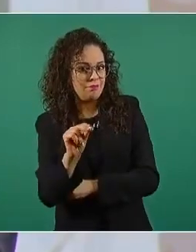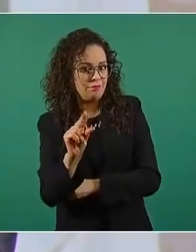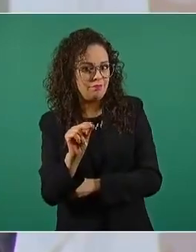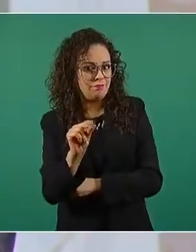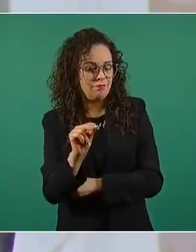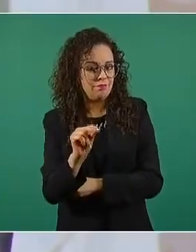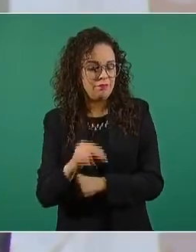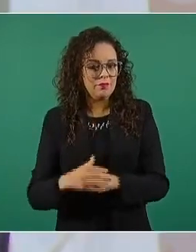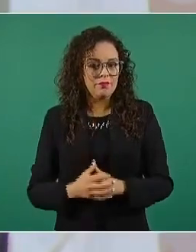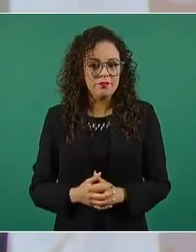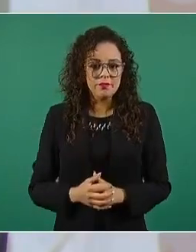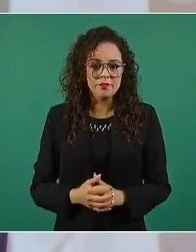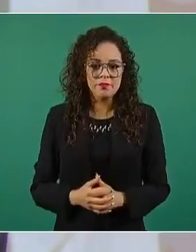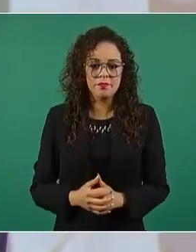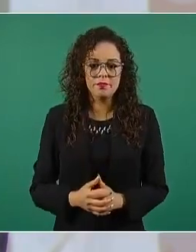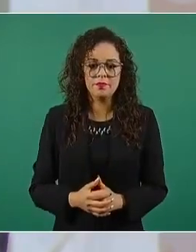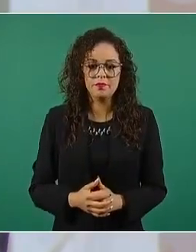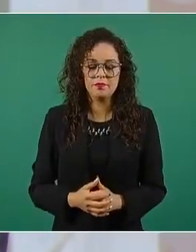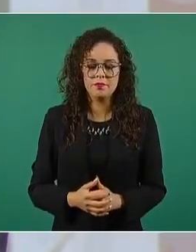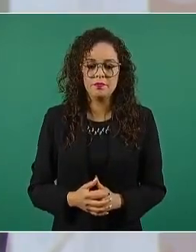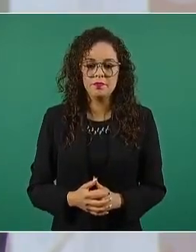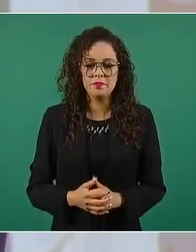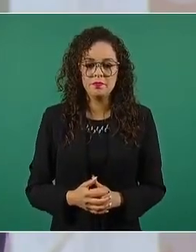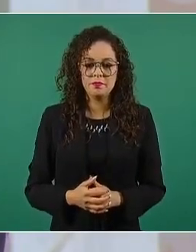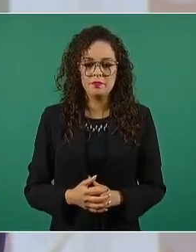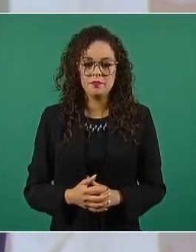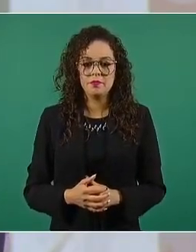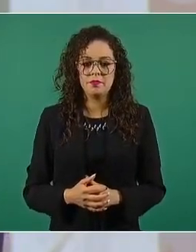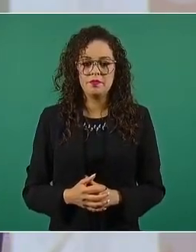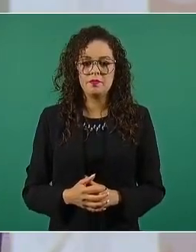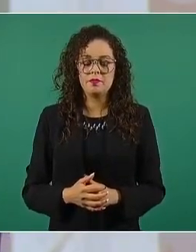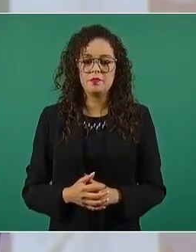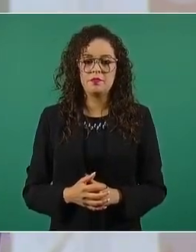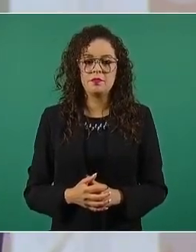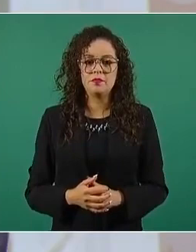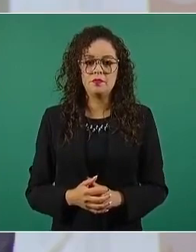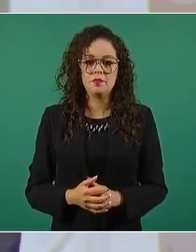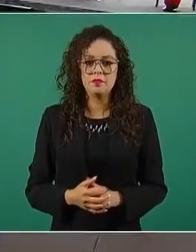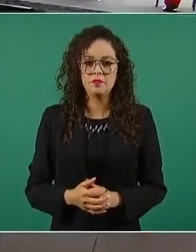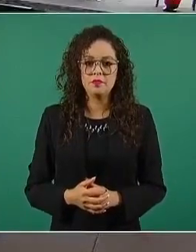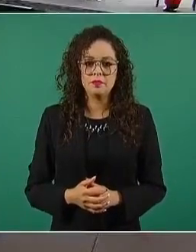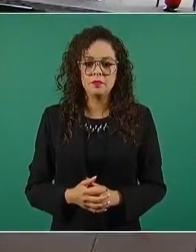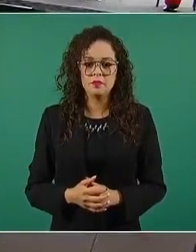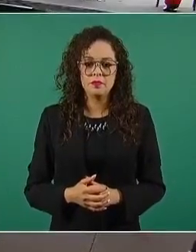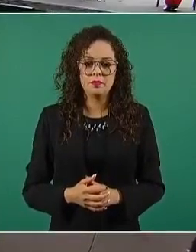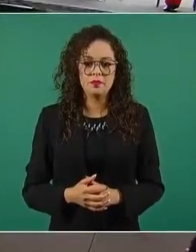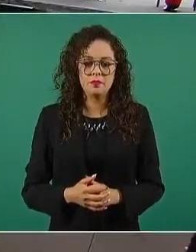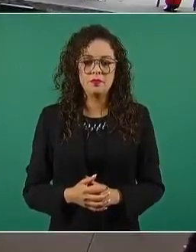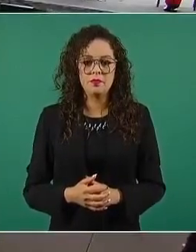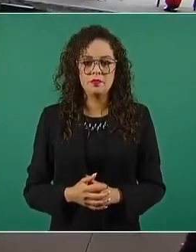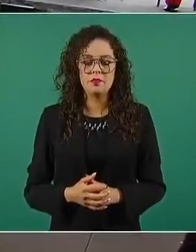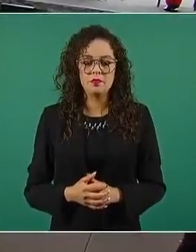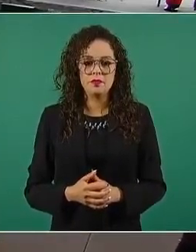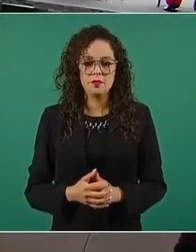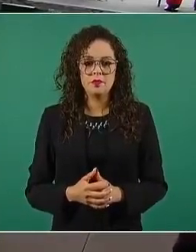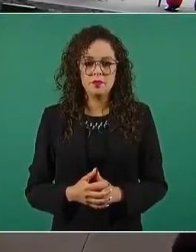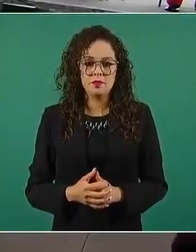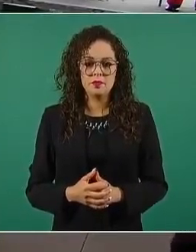Es demostrable también que los pueblos sometidos al dominio